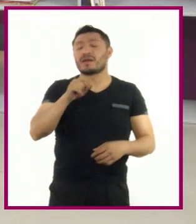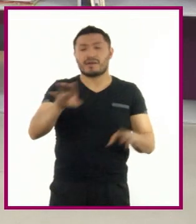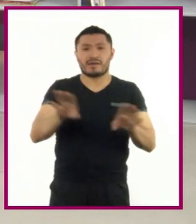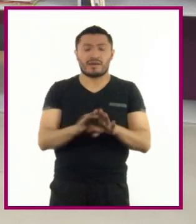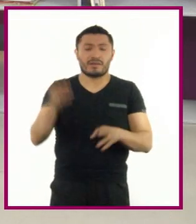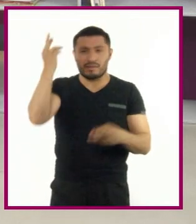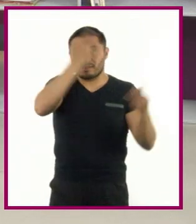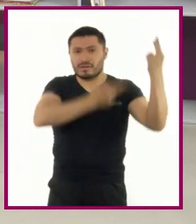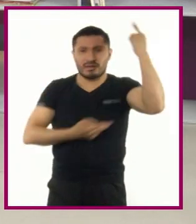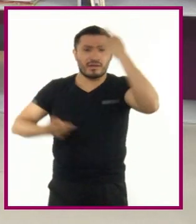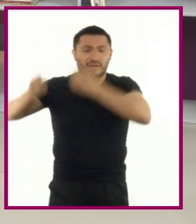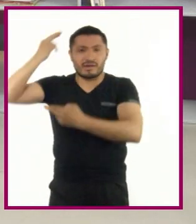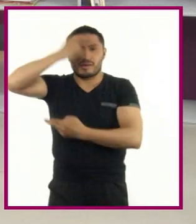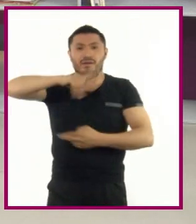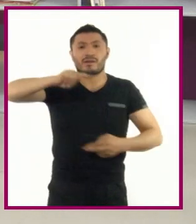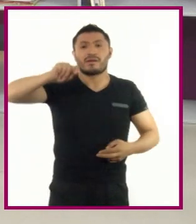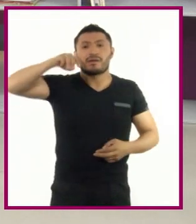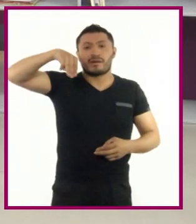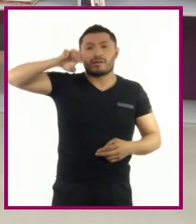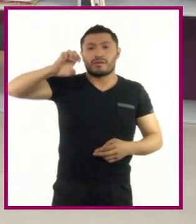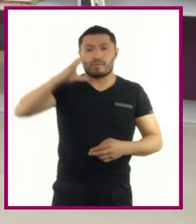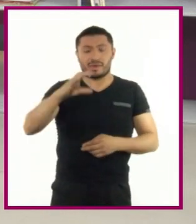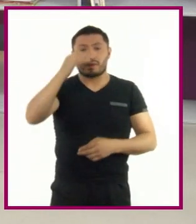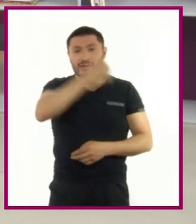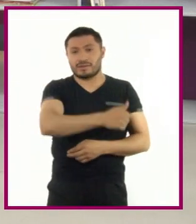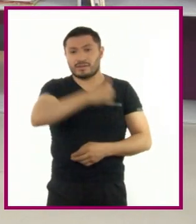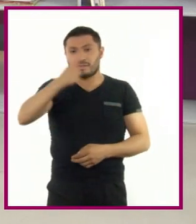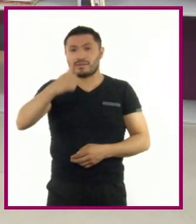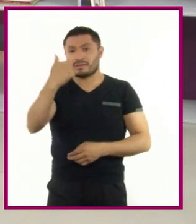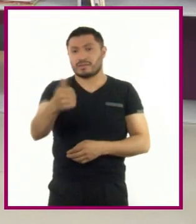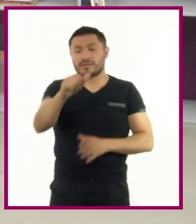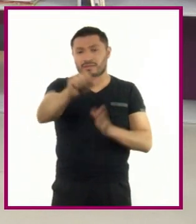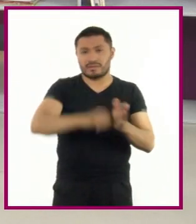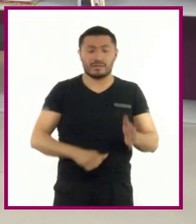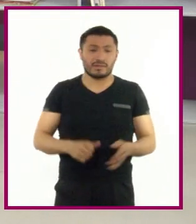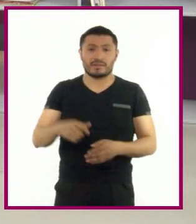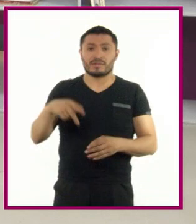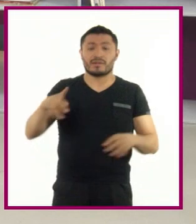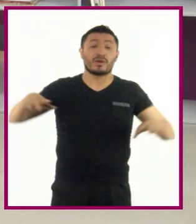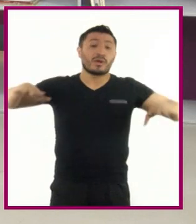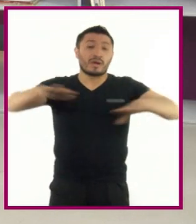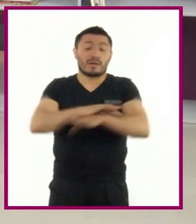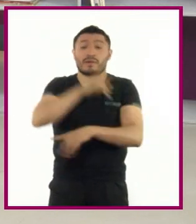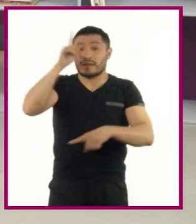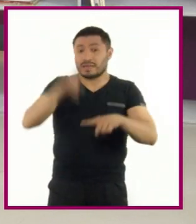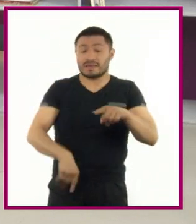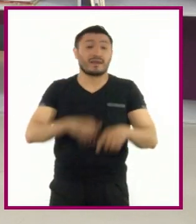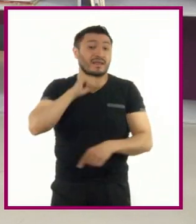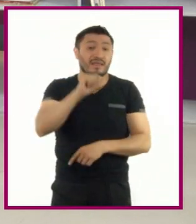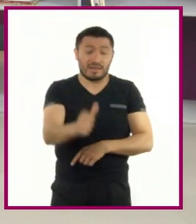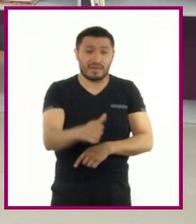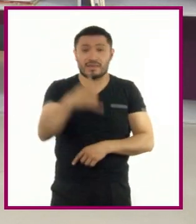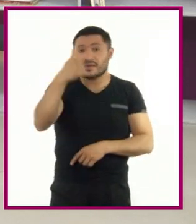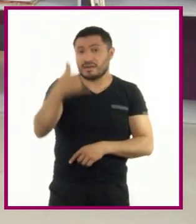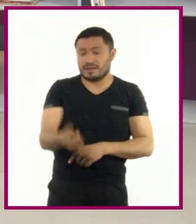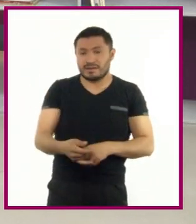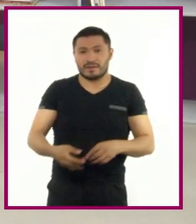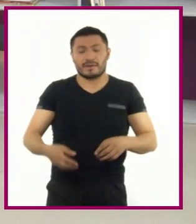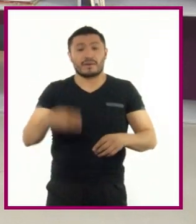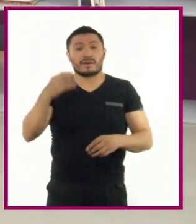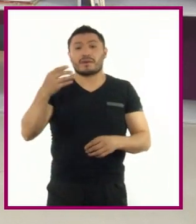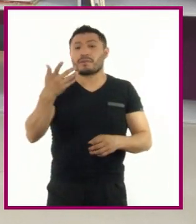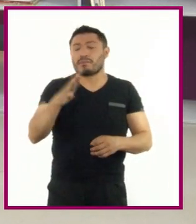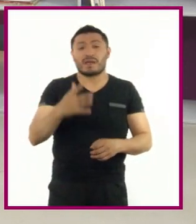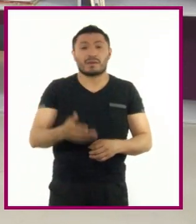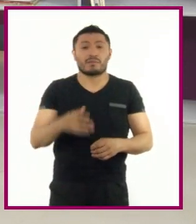la revisión periódica del TEMEC cada 6 años, sin opción a que éste se pueda eliminar, y determinando que su duración mínima